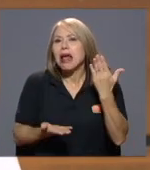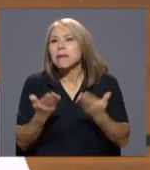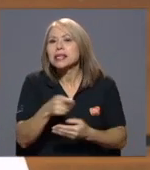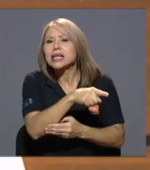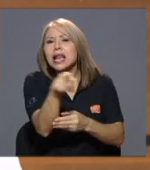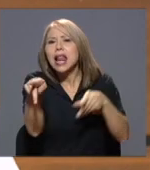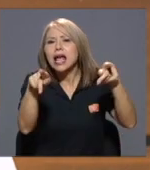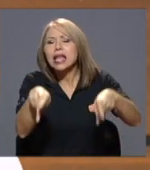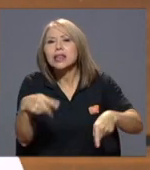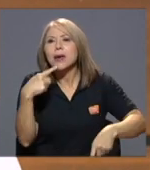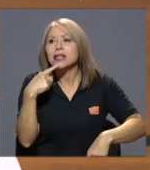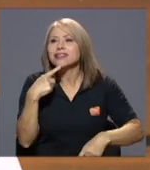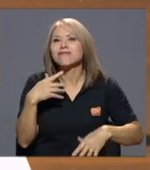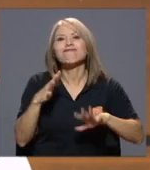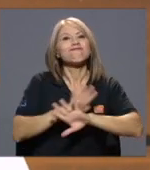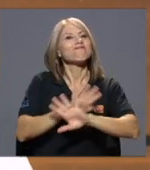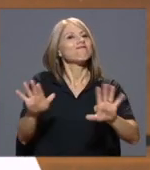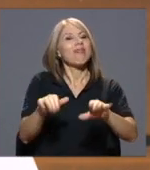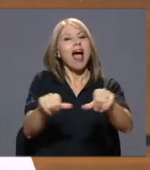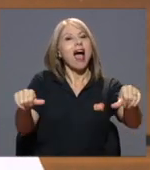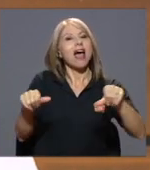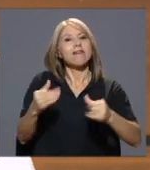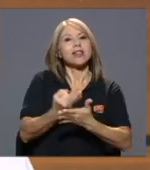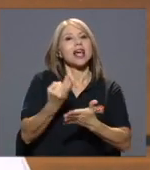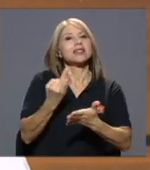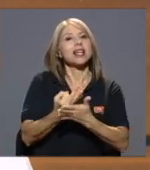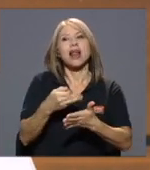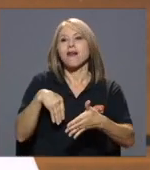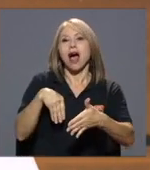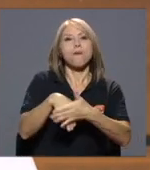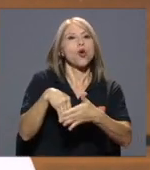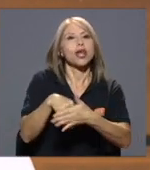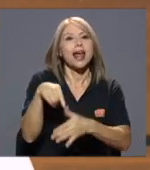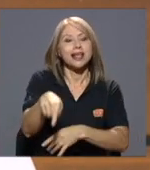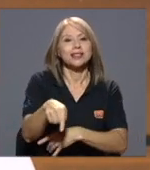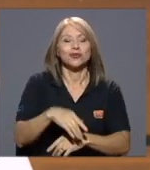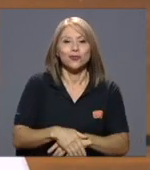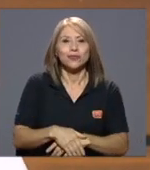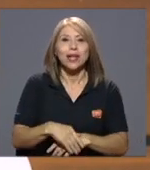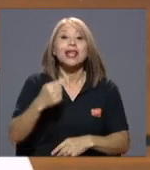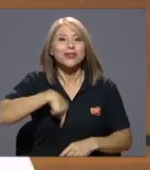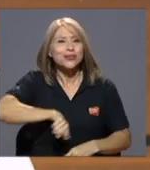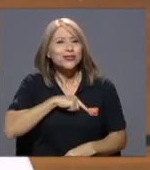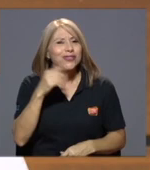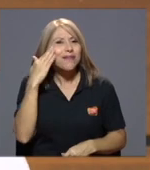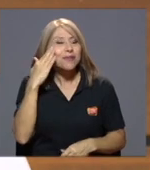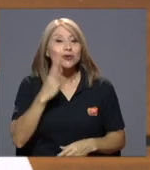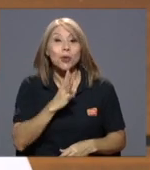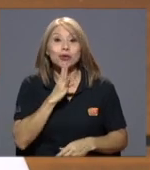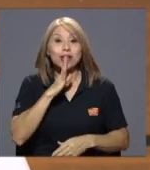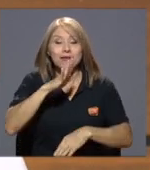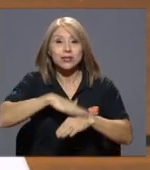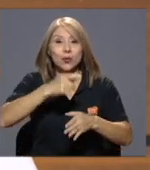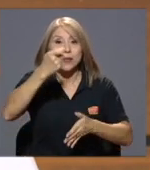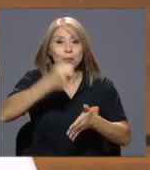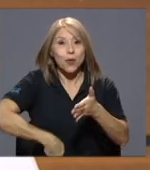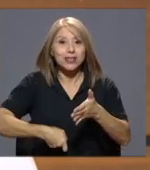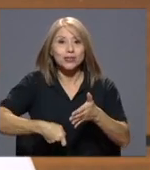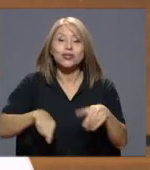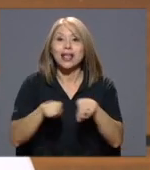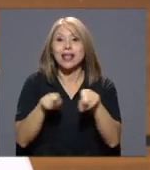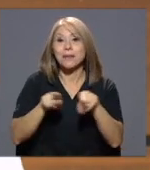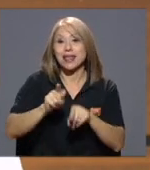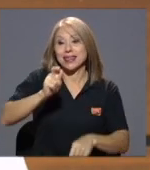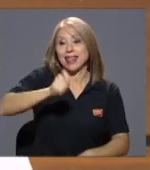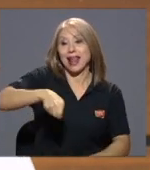sector financiero va a bloquear esto, ¿verdad? Y lo tenemos claro, porque cuando se habla de temas de impuestos y sobre todo cuando se toca el tema de las tarjetas